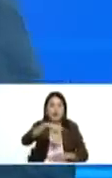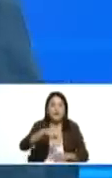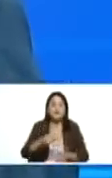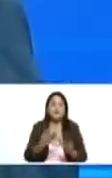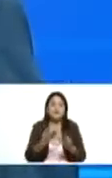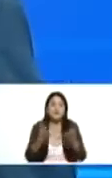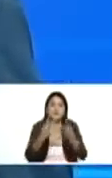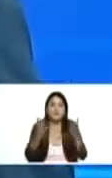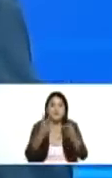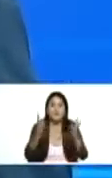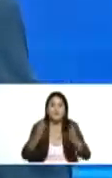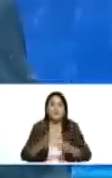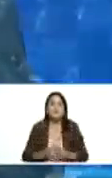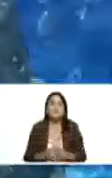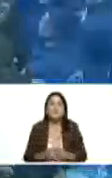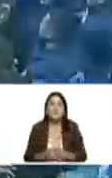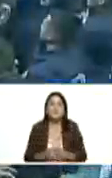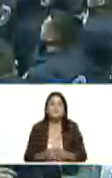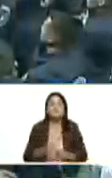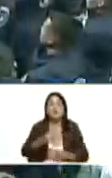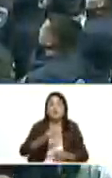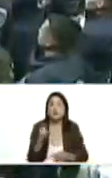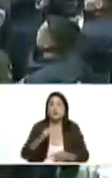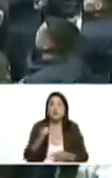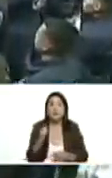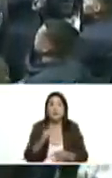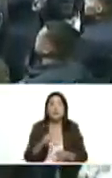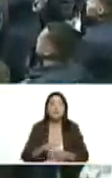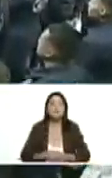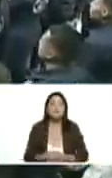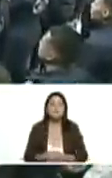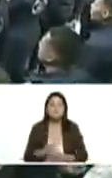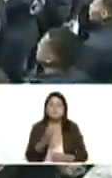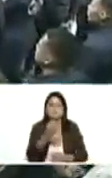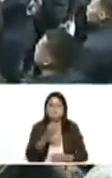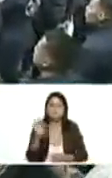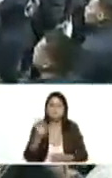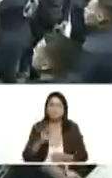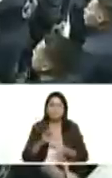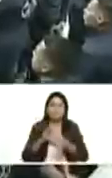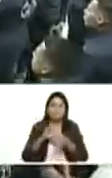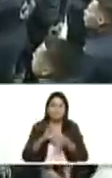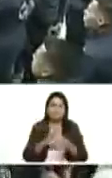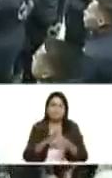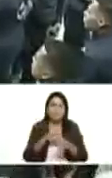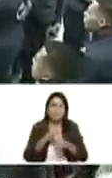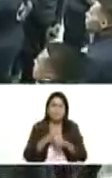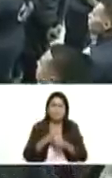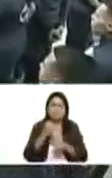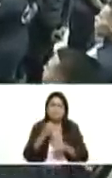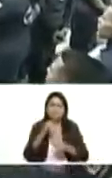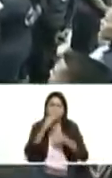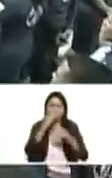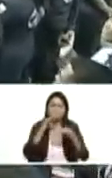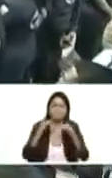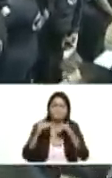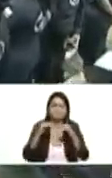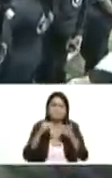vez culminados sus estudios, sea una carrera ejemplar, moral, para